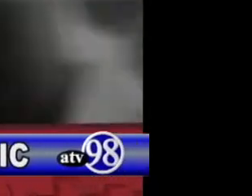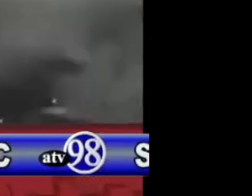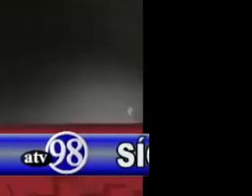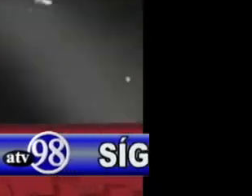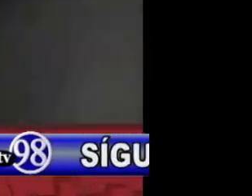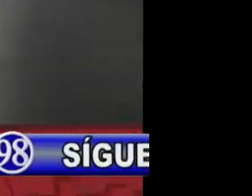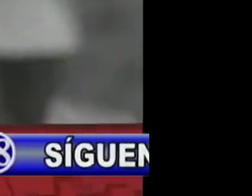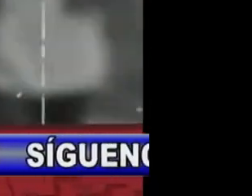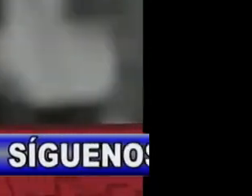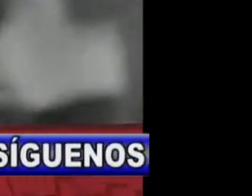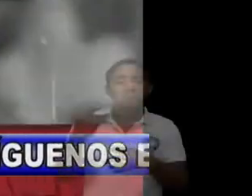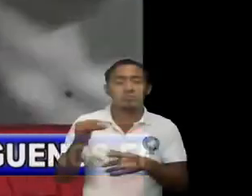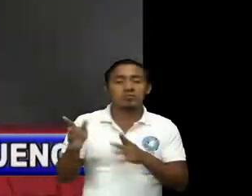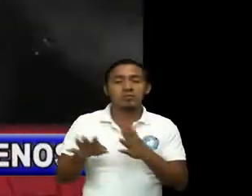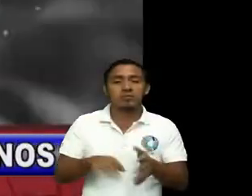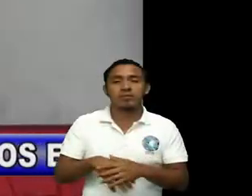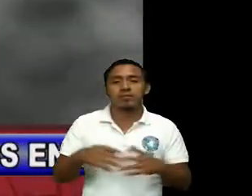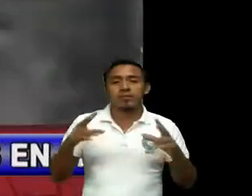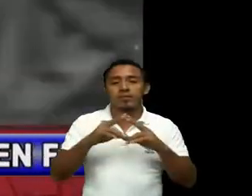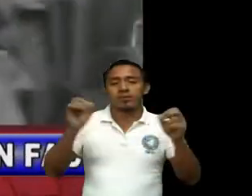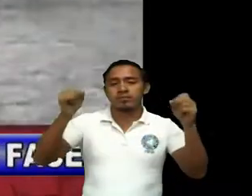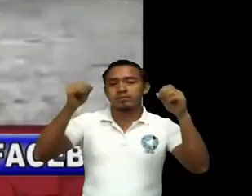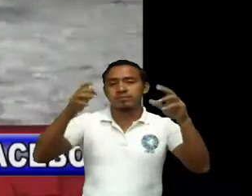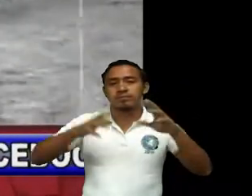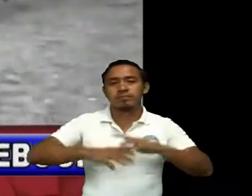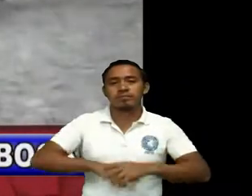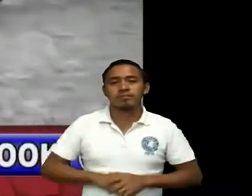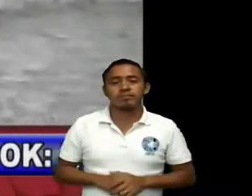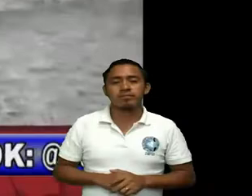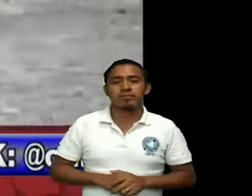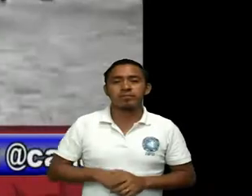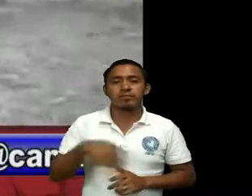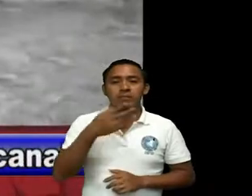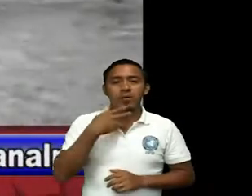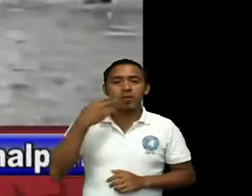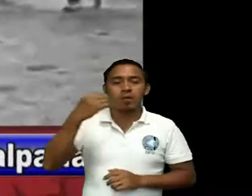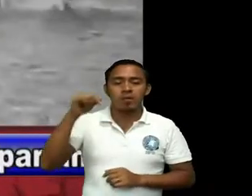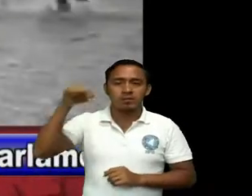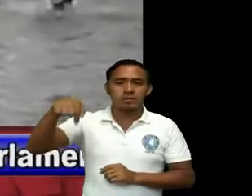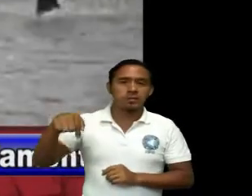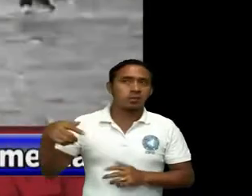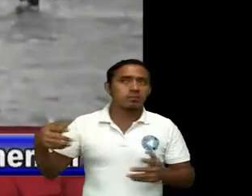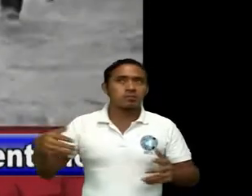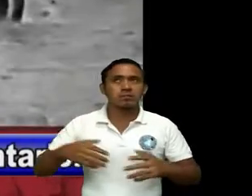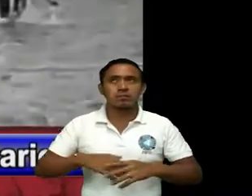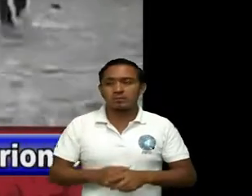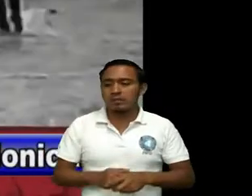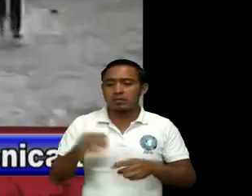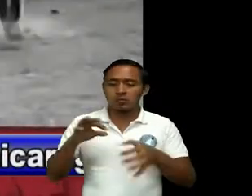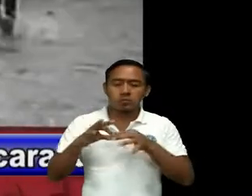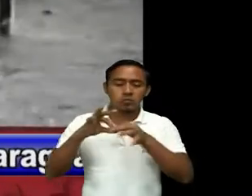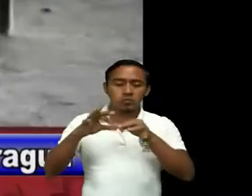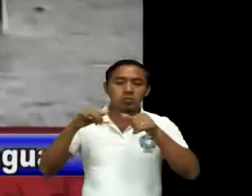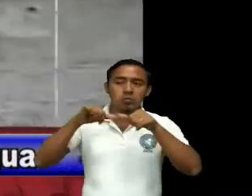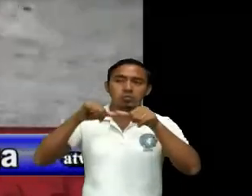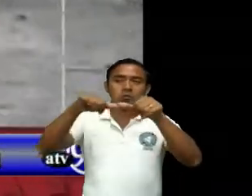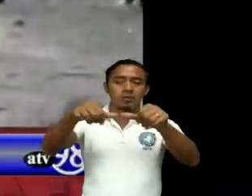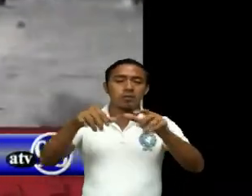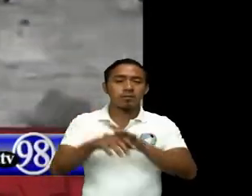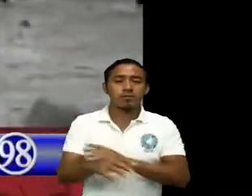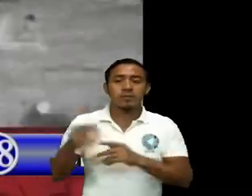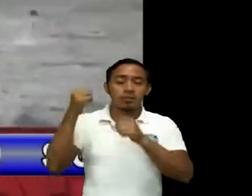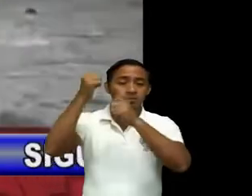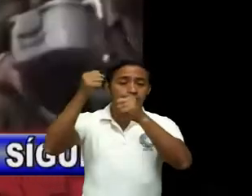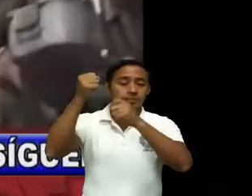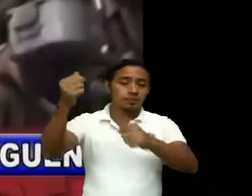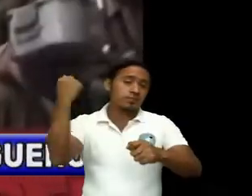morir, moriremos. Patria o muerte, venceremos. Los jóvenes, hermano, aquí seguimos adelante. Hasta la